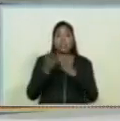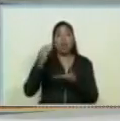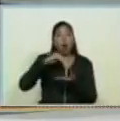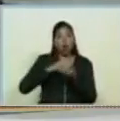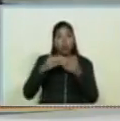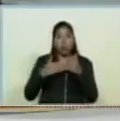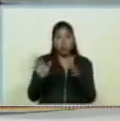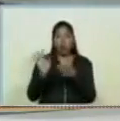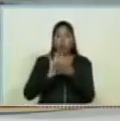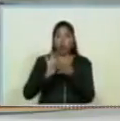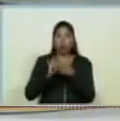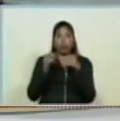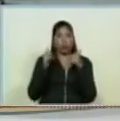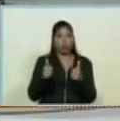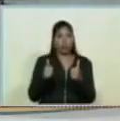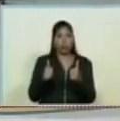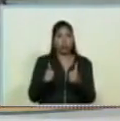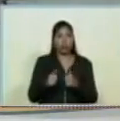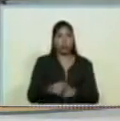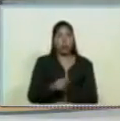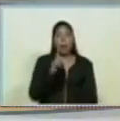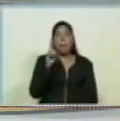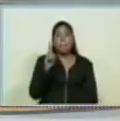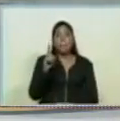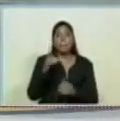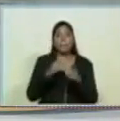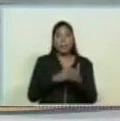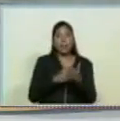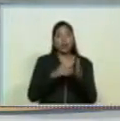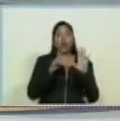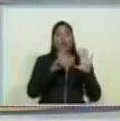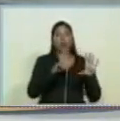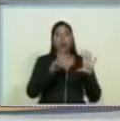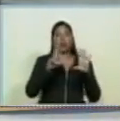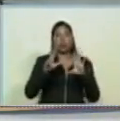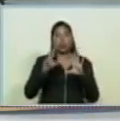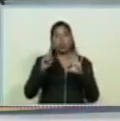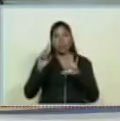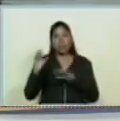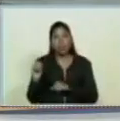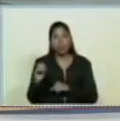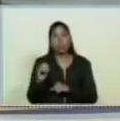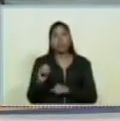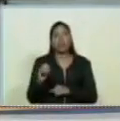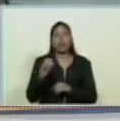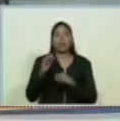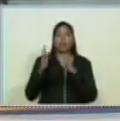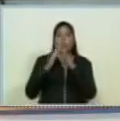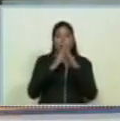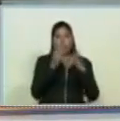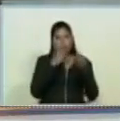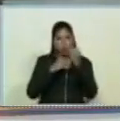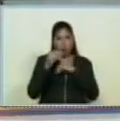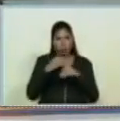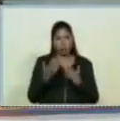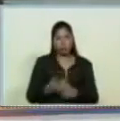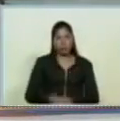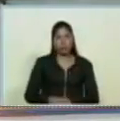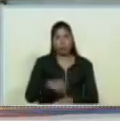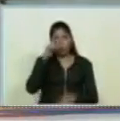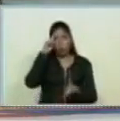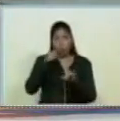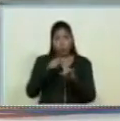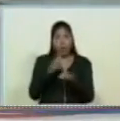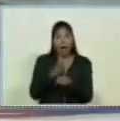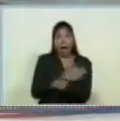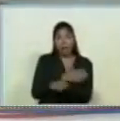mes de septiembre y hemos alcanzado ya 1.860 casas de alimentación activas en todo el país. El objetivo es antes llegar